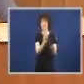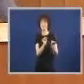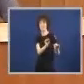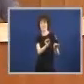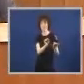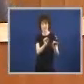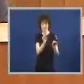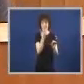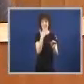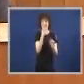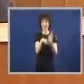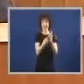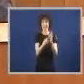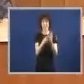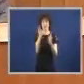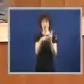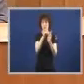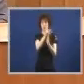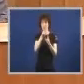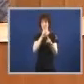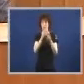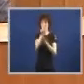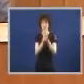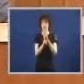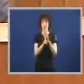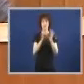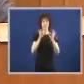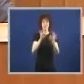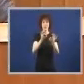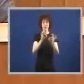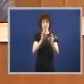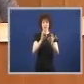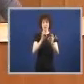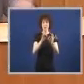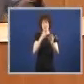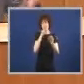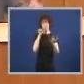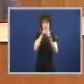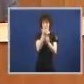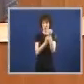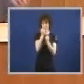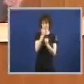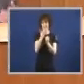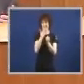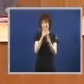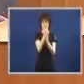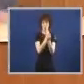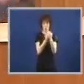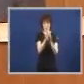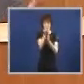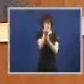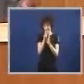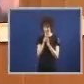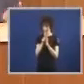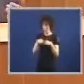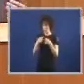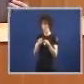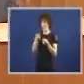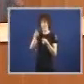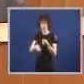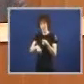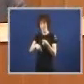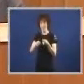Lei 2/2011, unha lei procíclica na recesión e anticíclica no crecemento. É dicir, cando a economía se contrae, vostedes contraen tamén o gasto, pero cando se expande, contraen